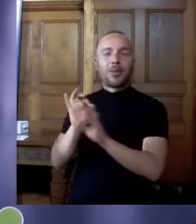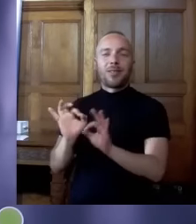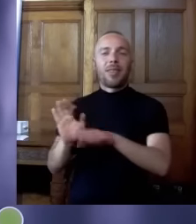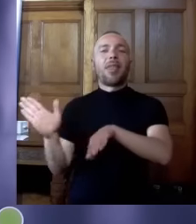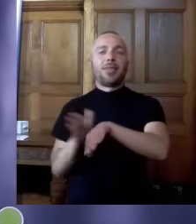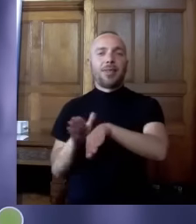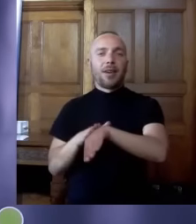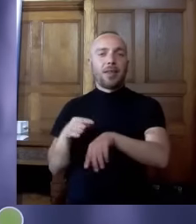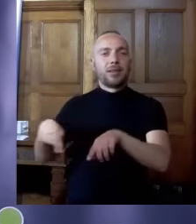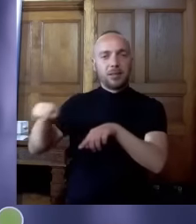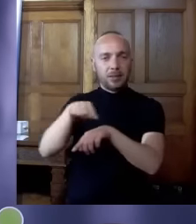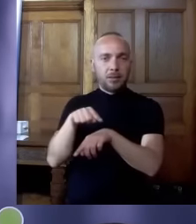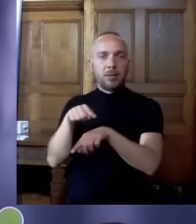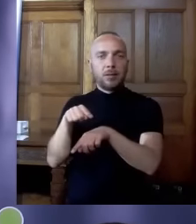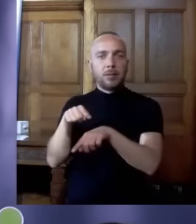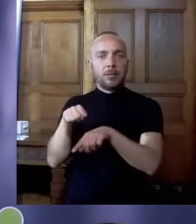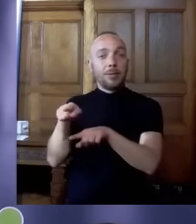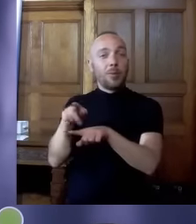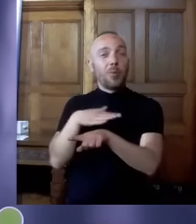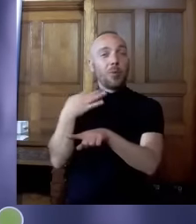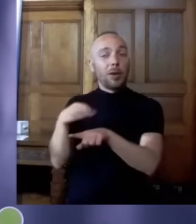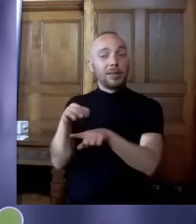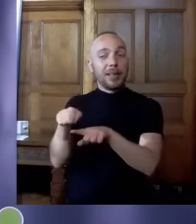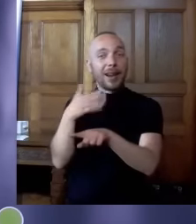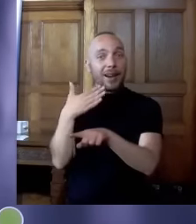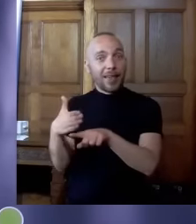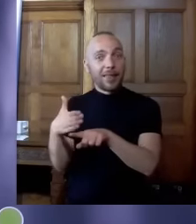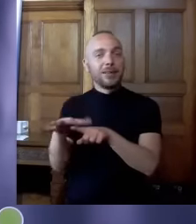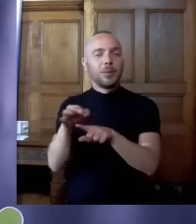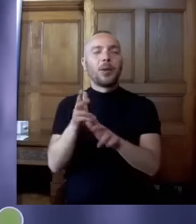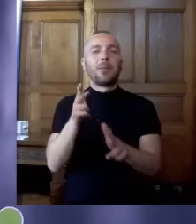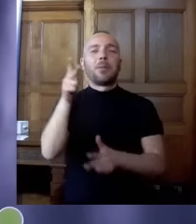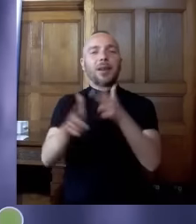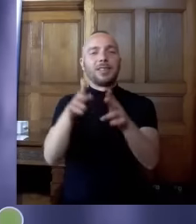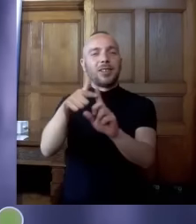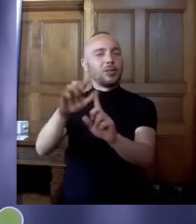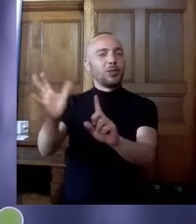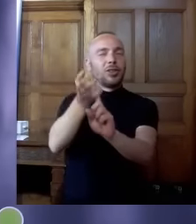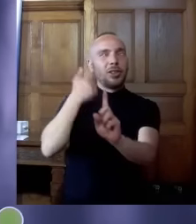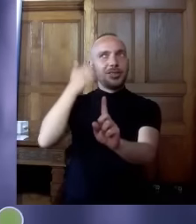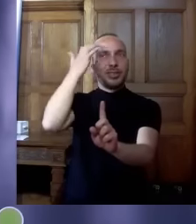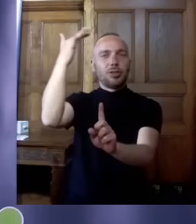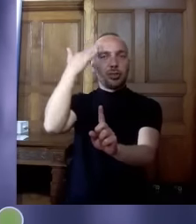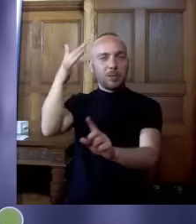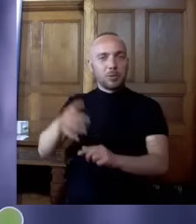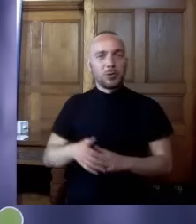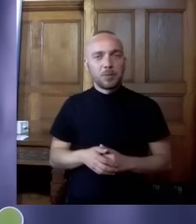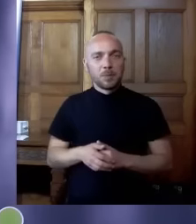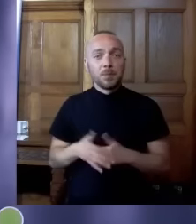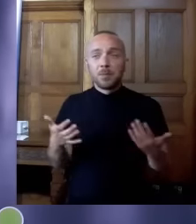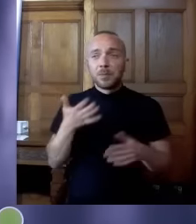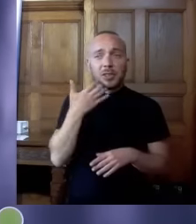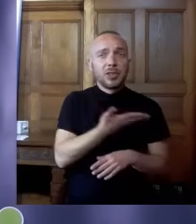izquierdas que puede ser de esa euscadi que todas soñamos Así que si